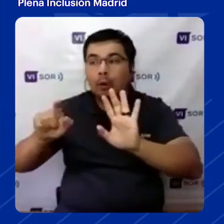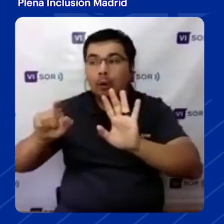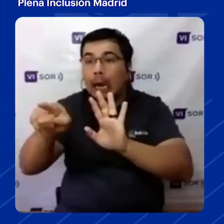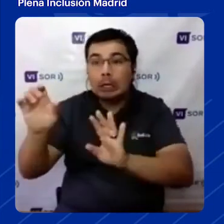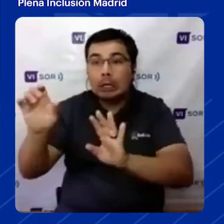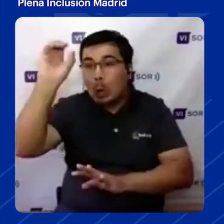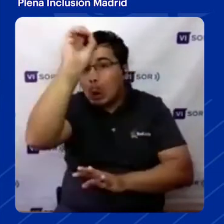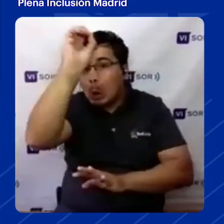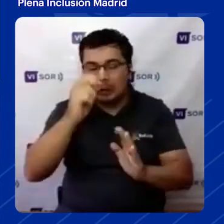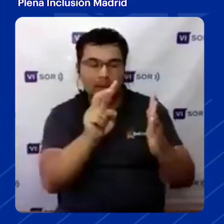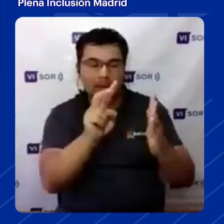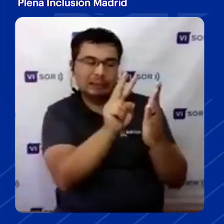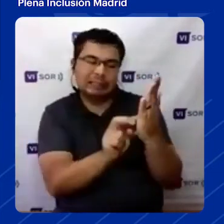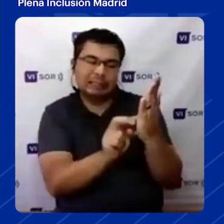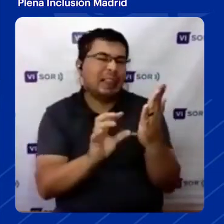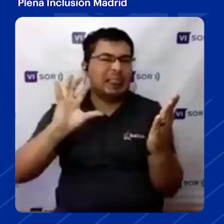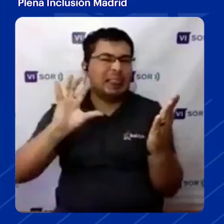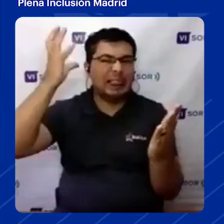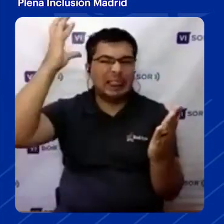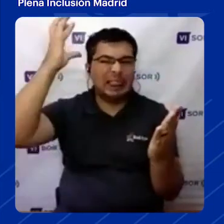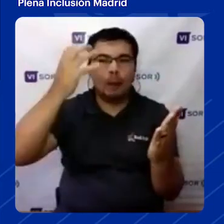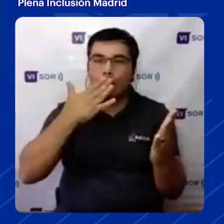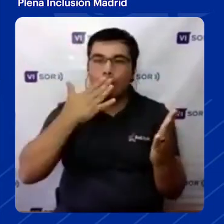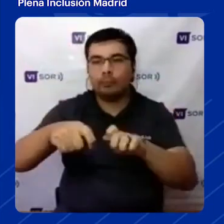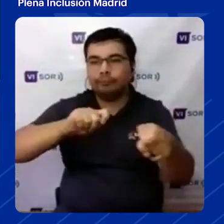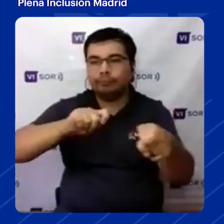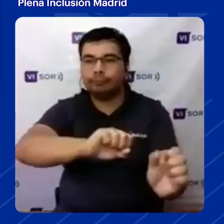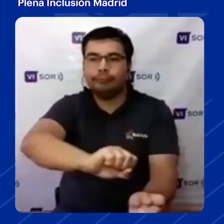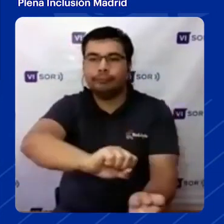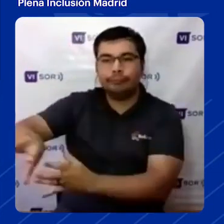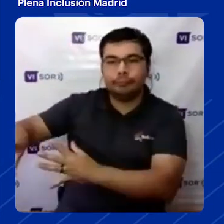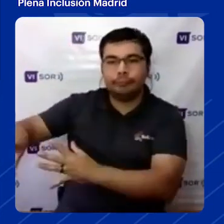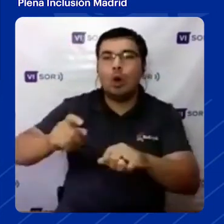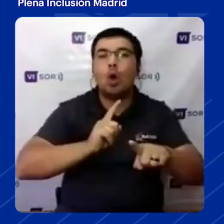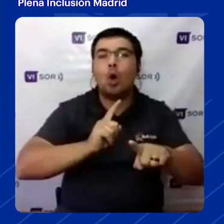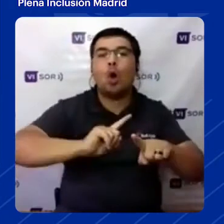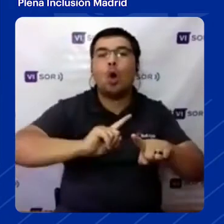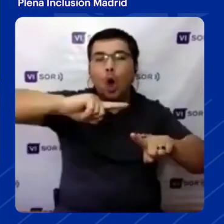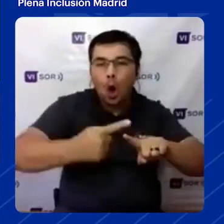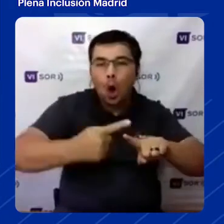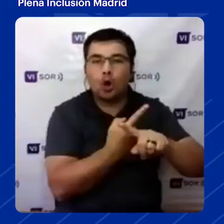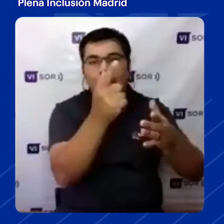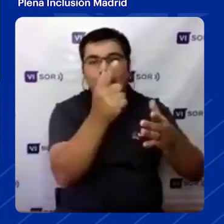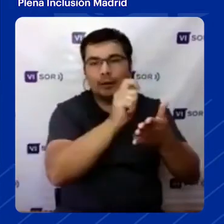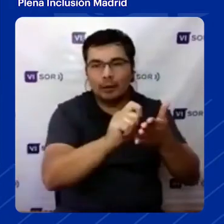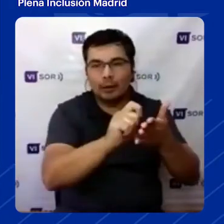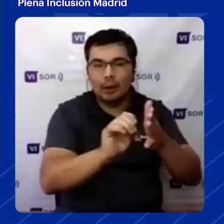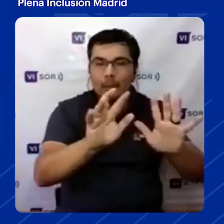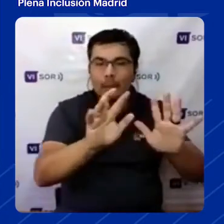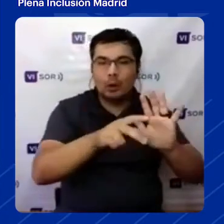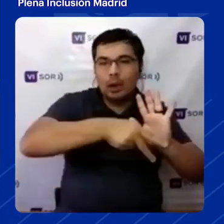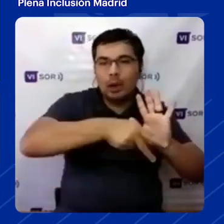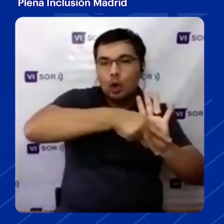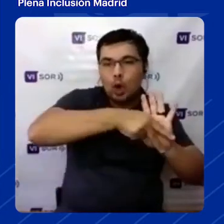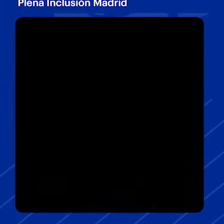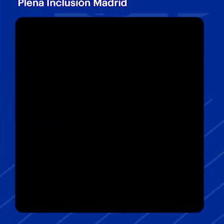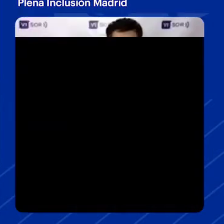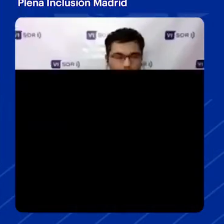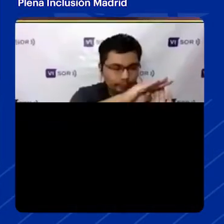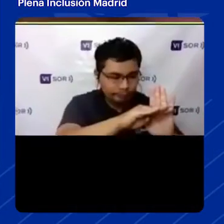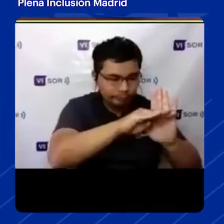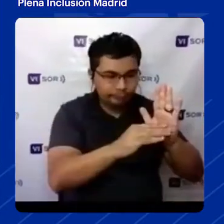cosas, pero lo habitual es que si se ha hecho una buena adaptación siguiendo las pautas, pues haya determinados ajustes y entonces el texto